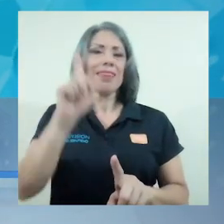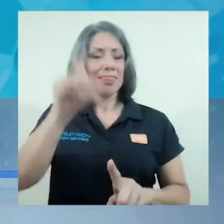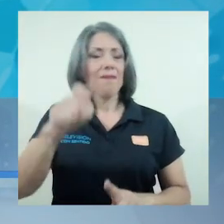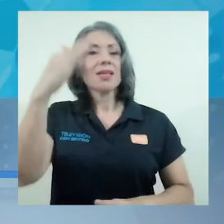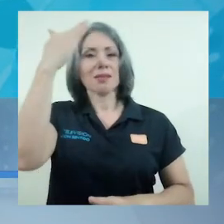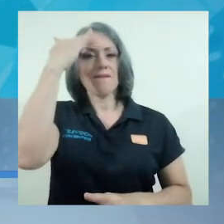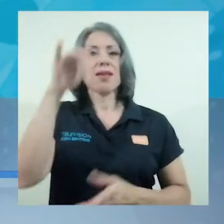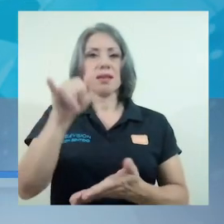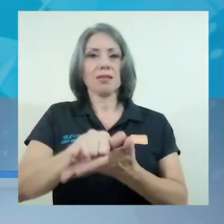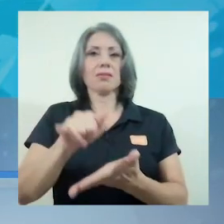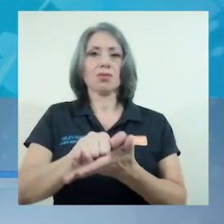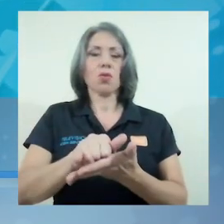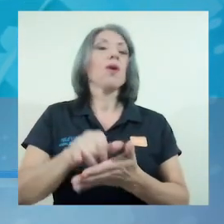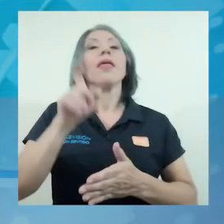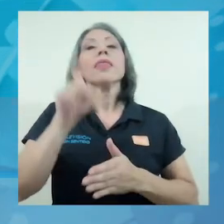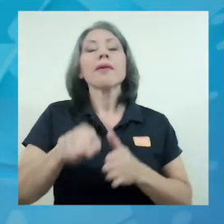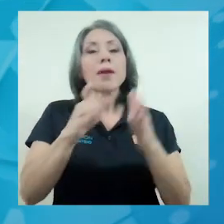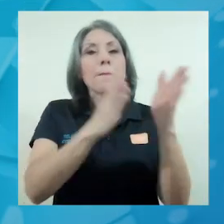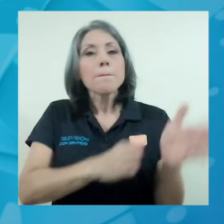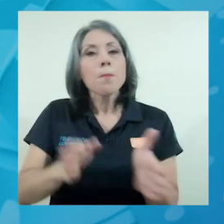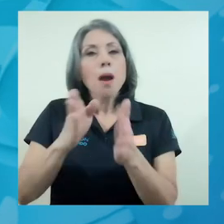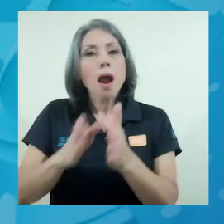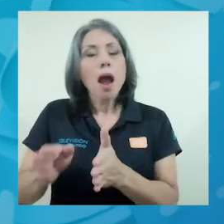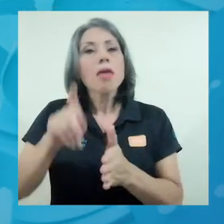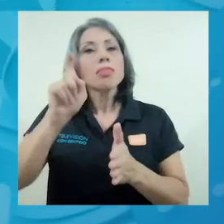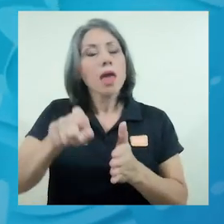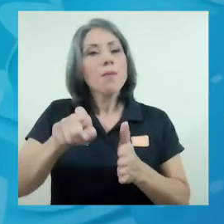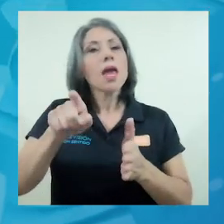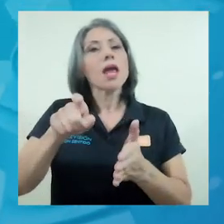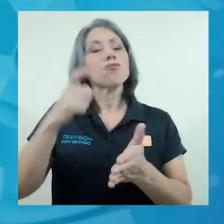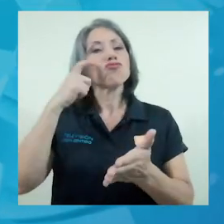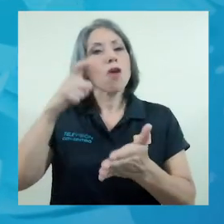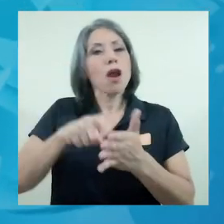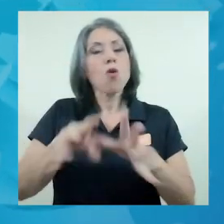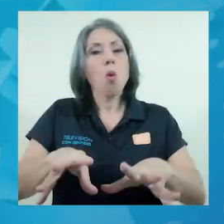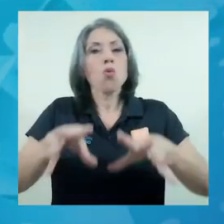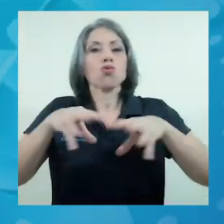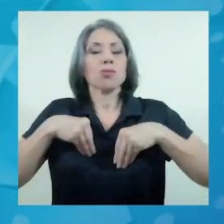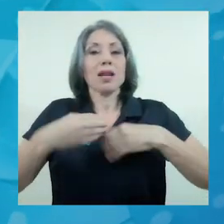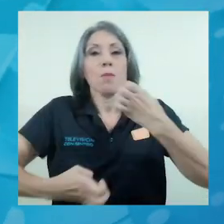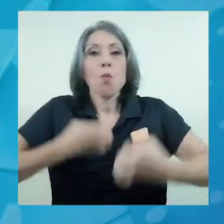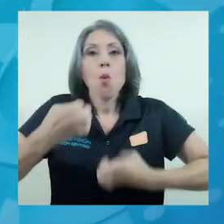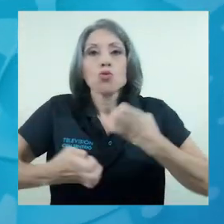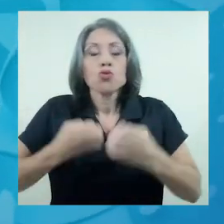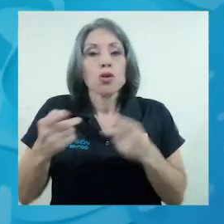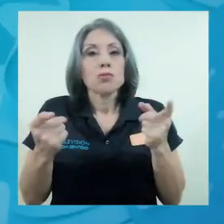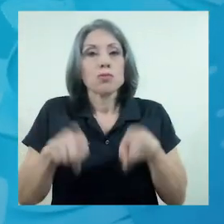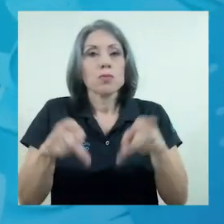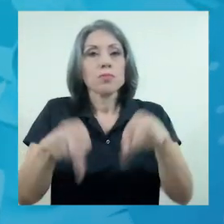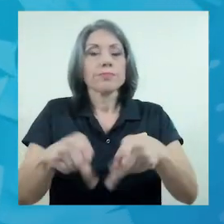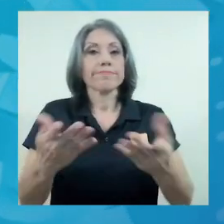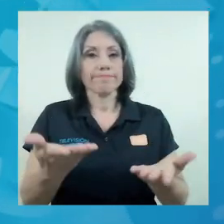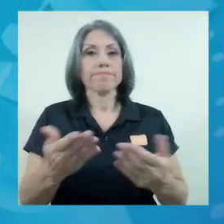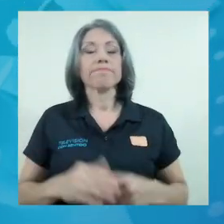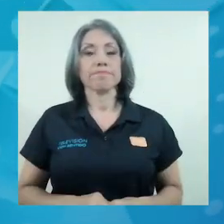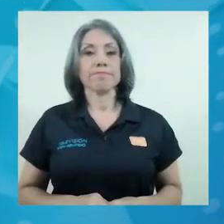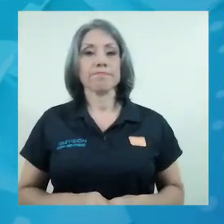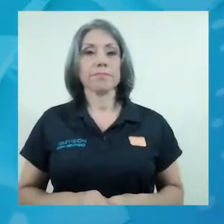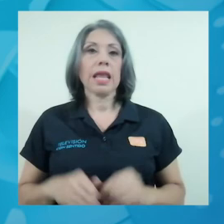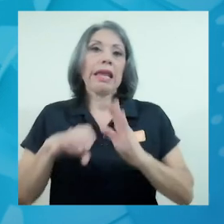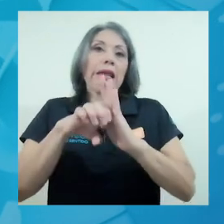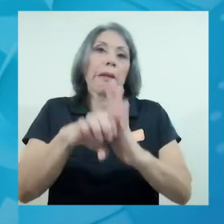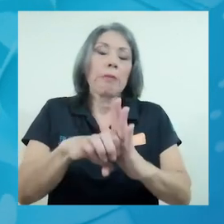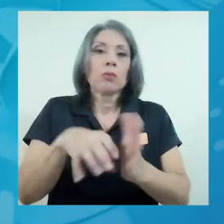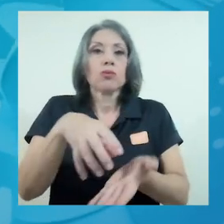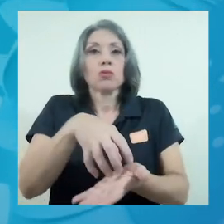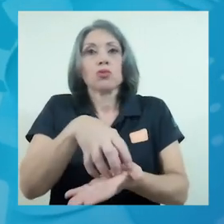reconocer las emociones que eso pueden generar bien todas ellas puede ser incertidumbre porque